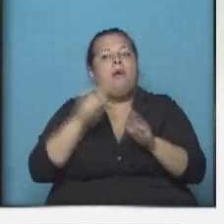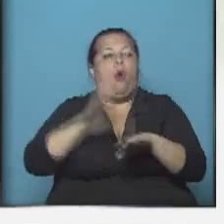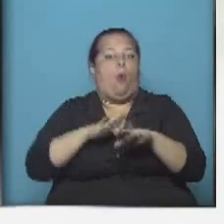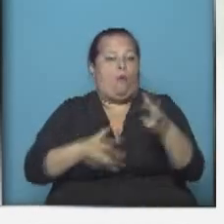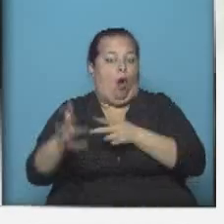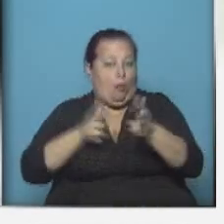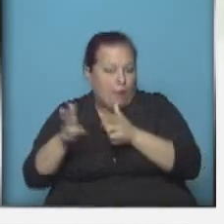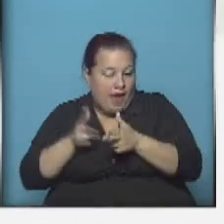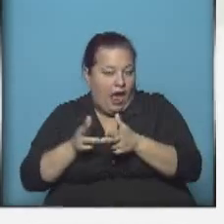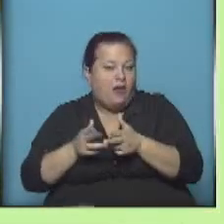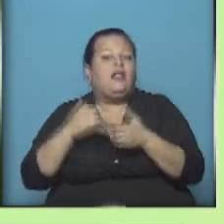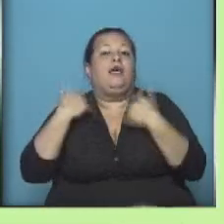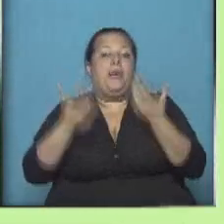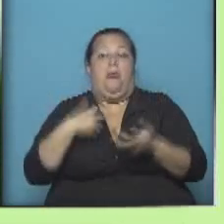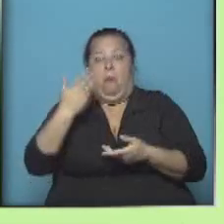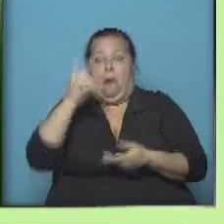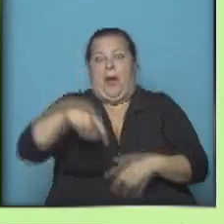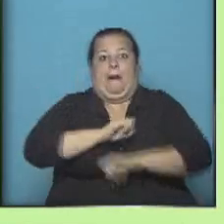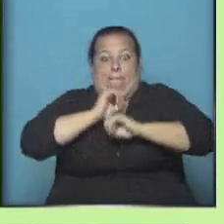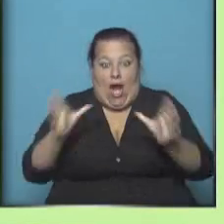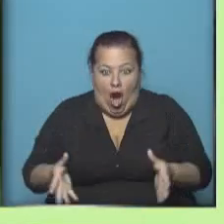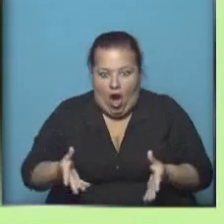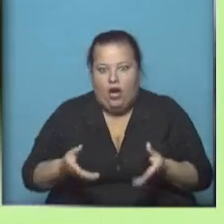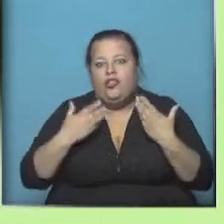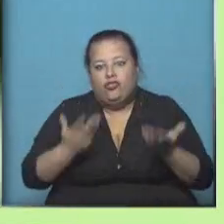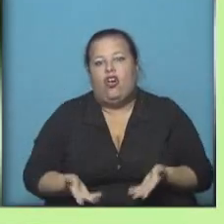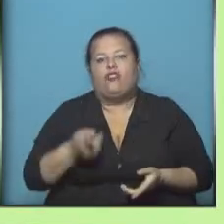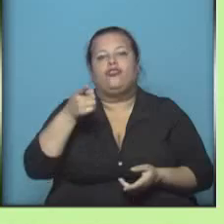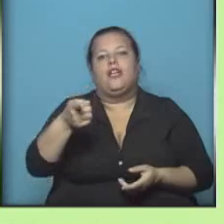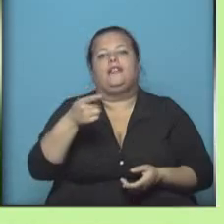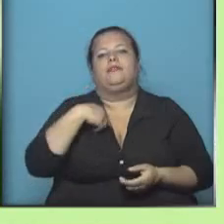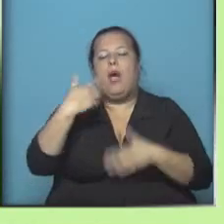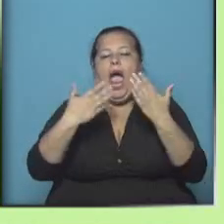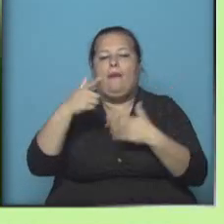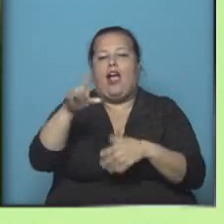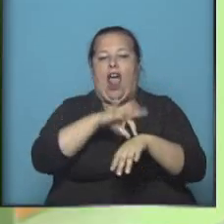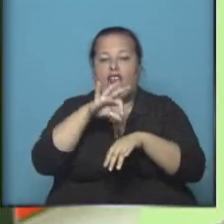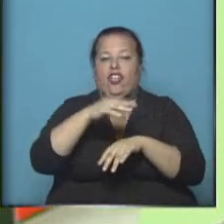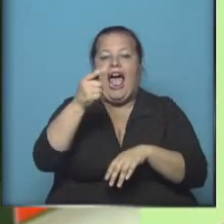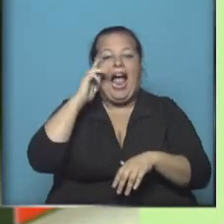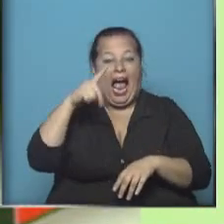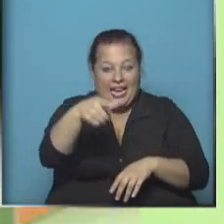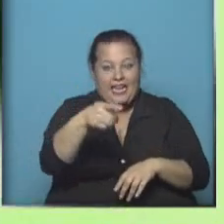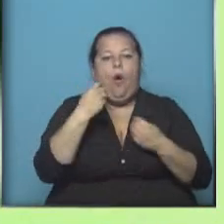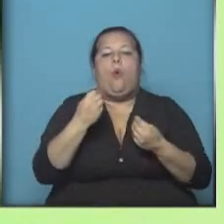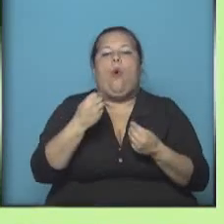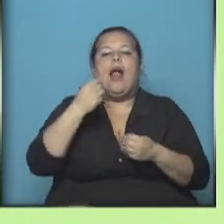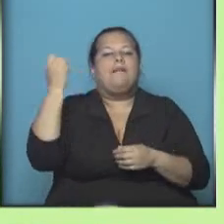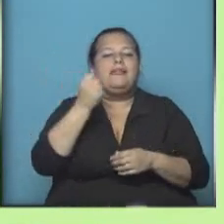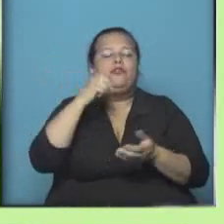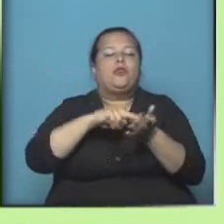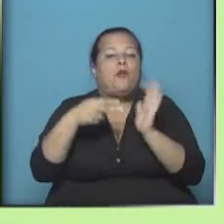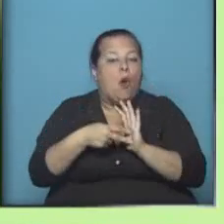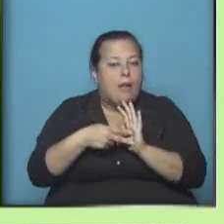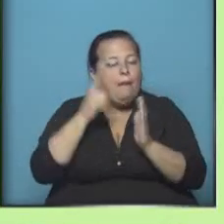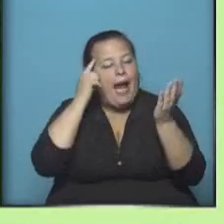intervención quirúrgica que puede empeorar determinadas circunstancias, y por eso que también vamos a hablar con Karina respecto a cuáles son los principales problemas